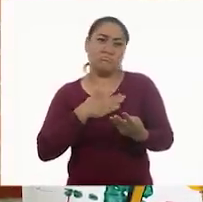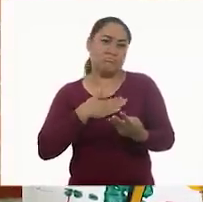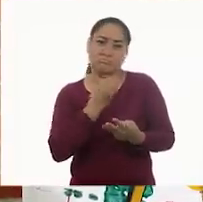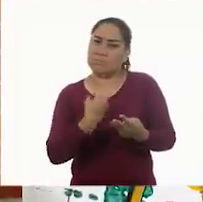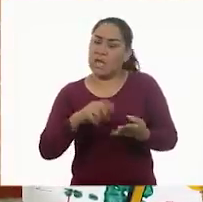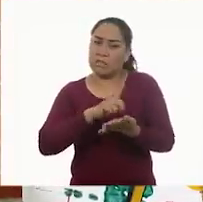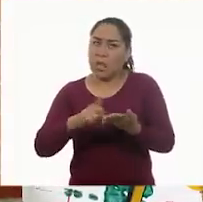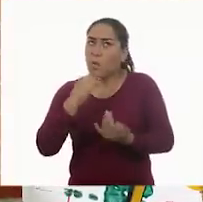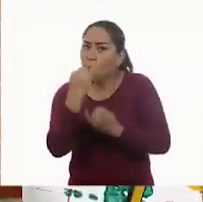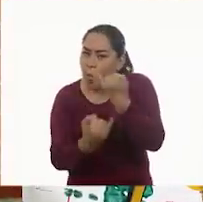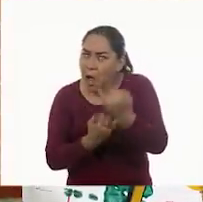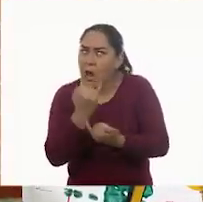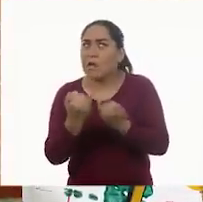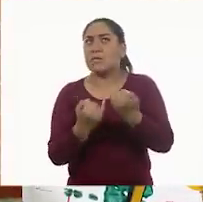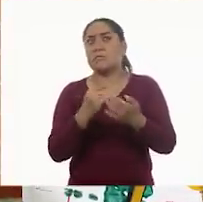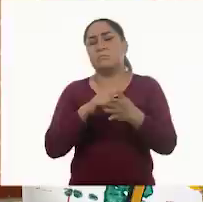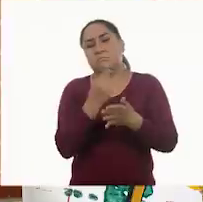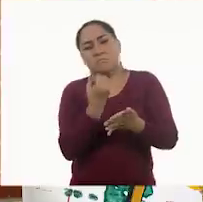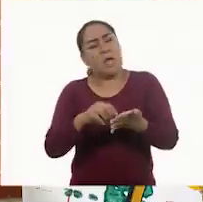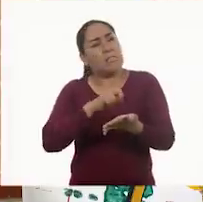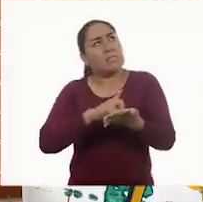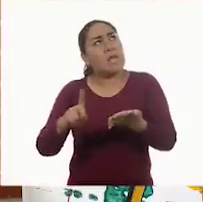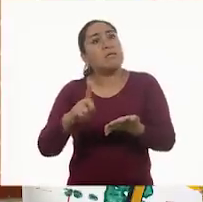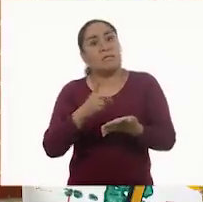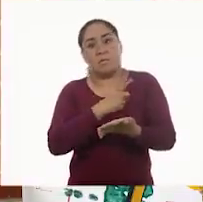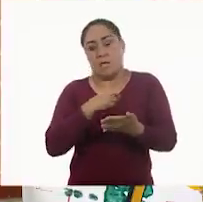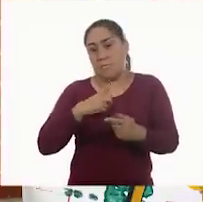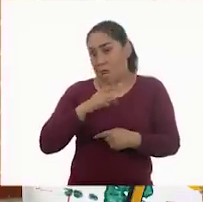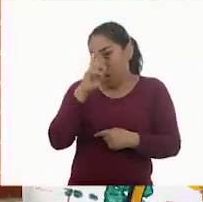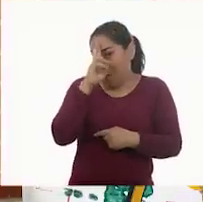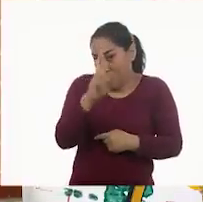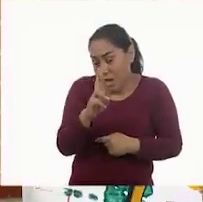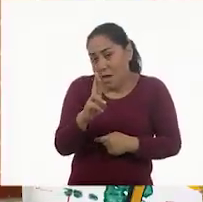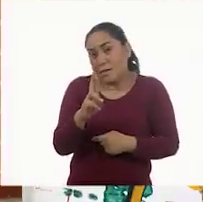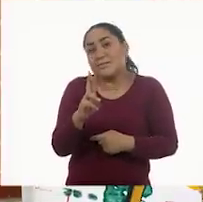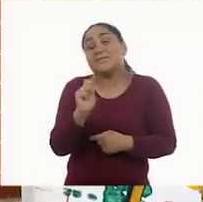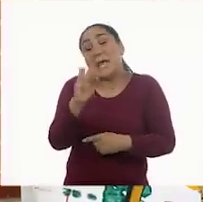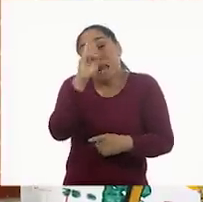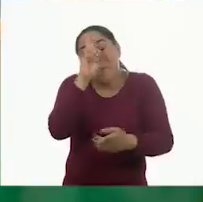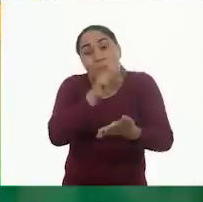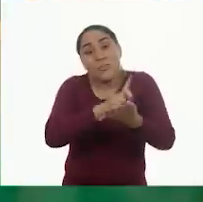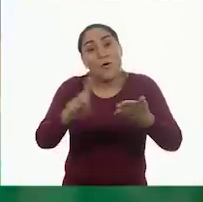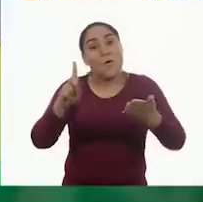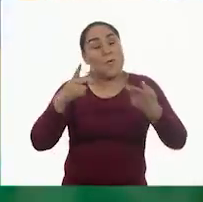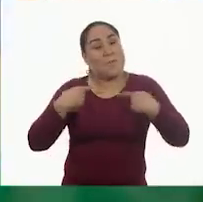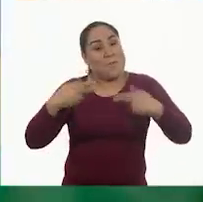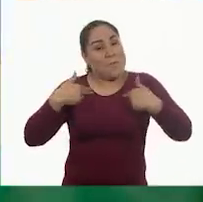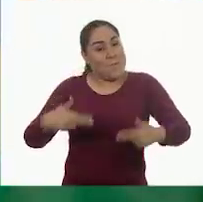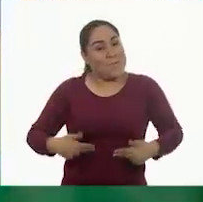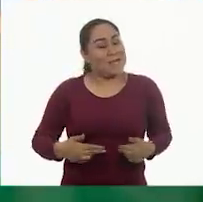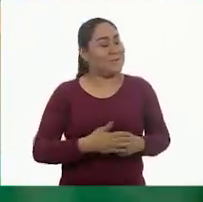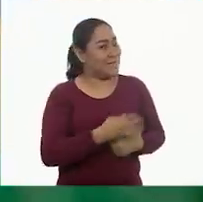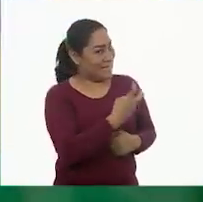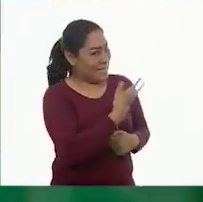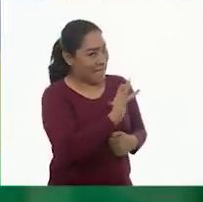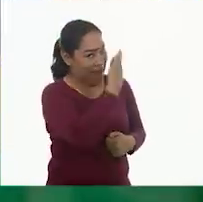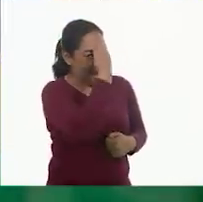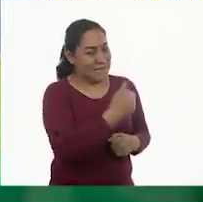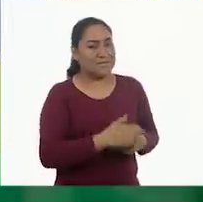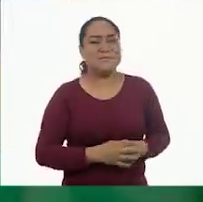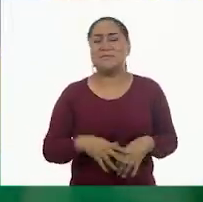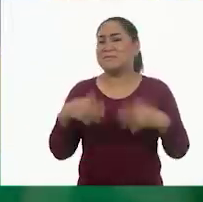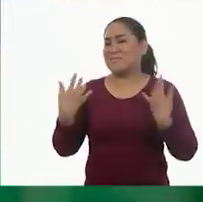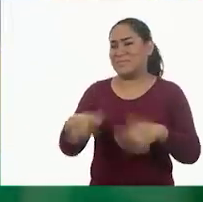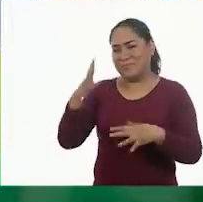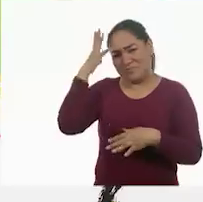y tenemos derecho a que respeten nuestros derechos Así es. humanos. Bien dicho, Abril. ¡Wow! ¡Cuántas cosas